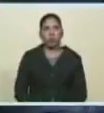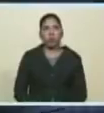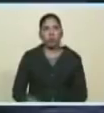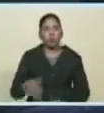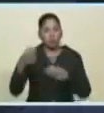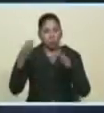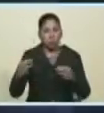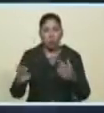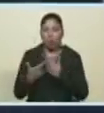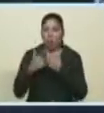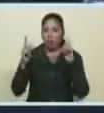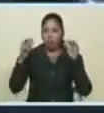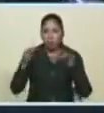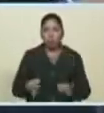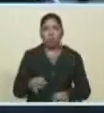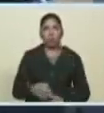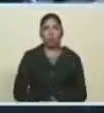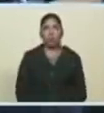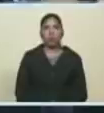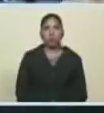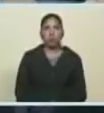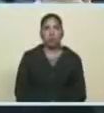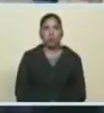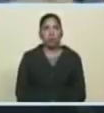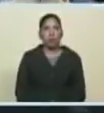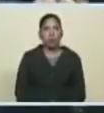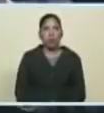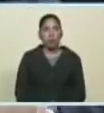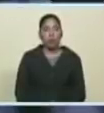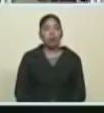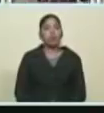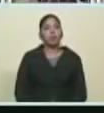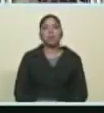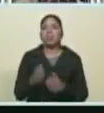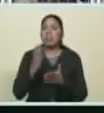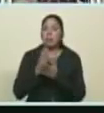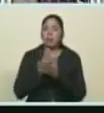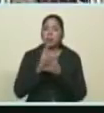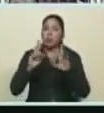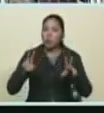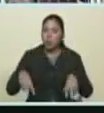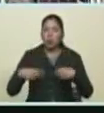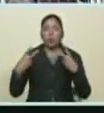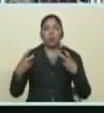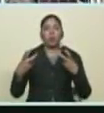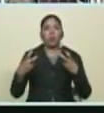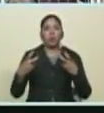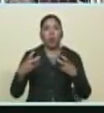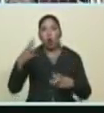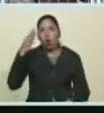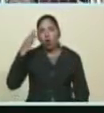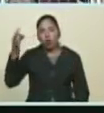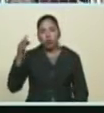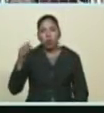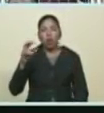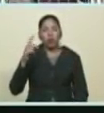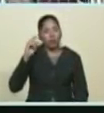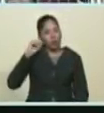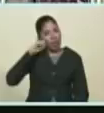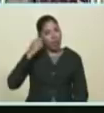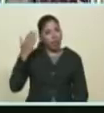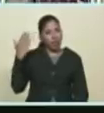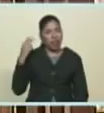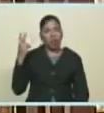Legitimidad democrática. Y además que se va renovando. Un Consejo Federal del 2013, uno